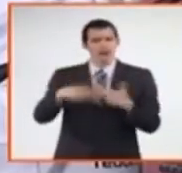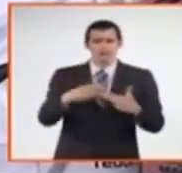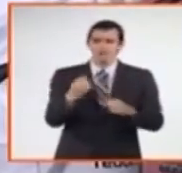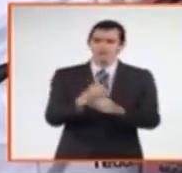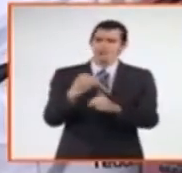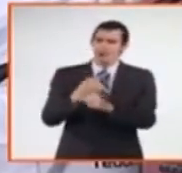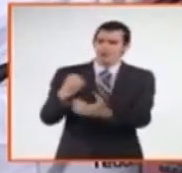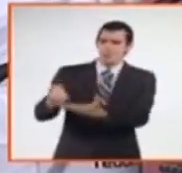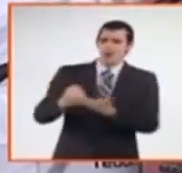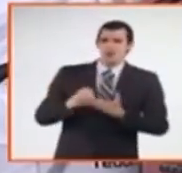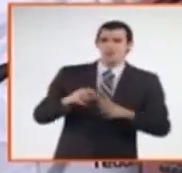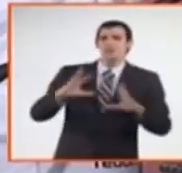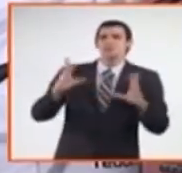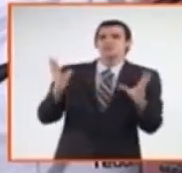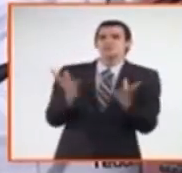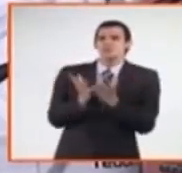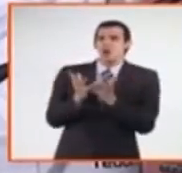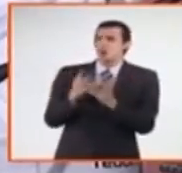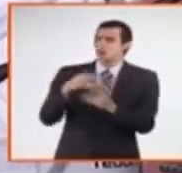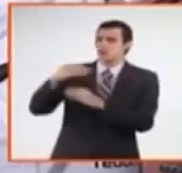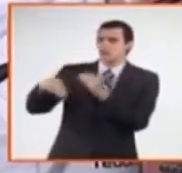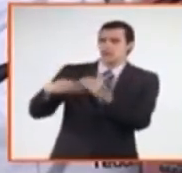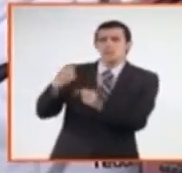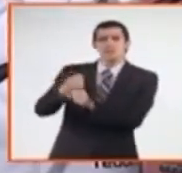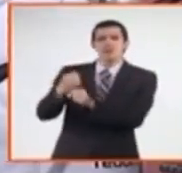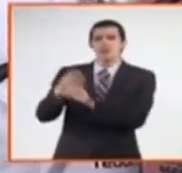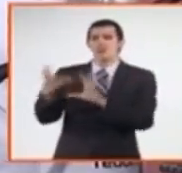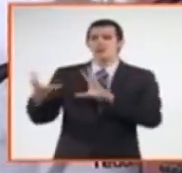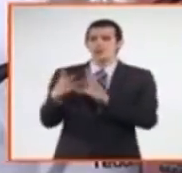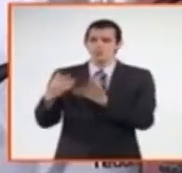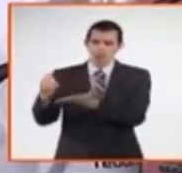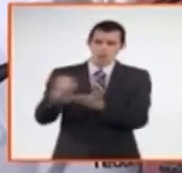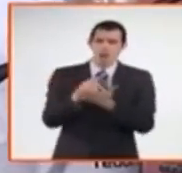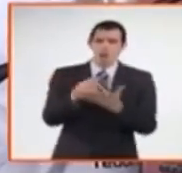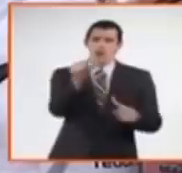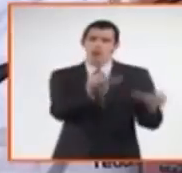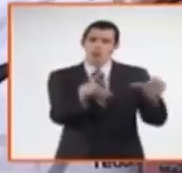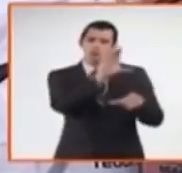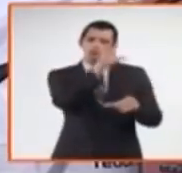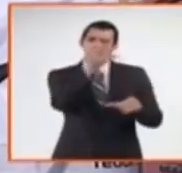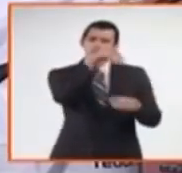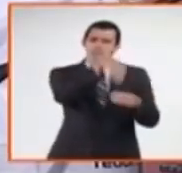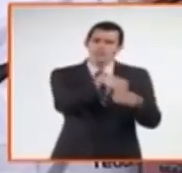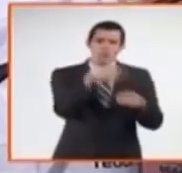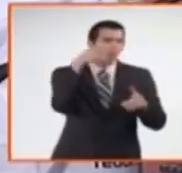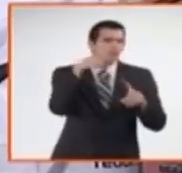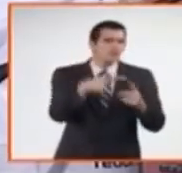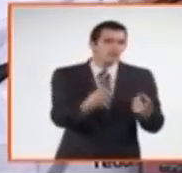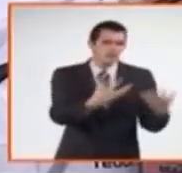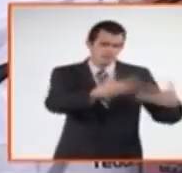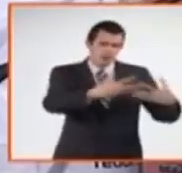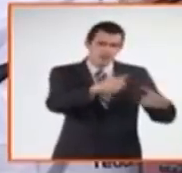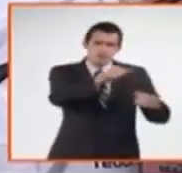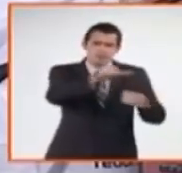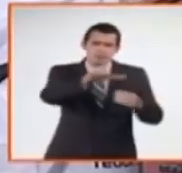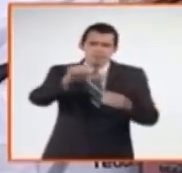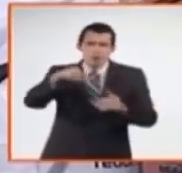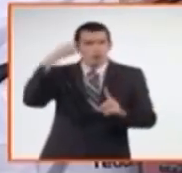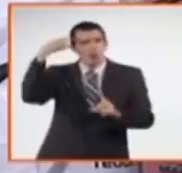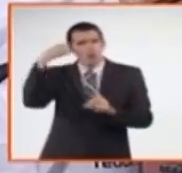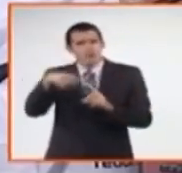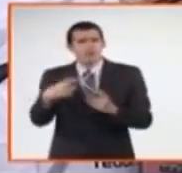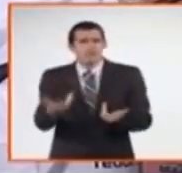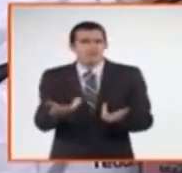septiembre en septiembre vamos la vacunación no se complete en septiembre cuando sea esperamos que en el mes de septiembre